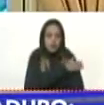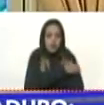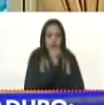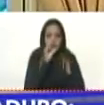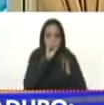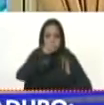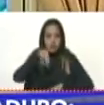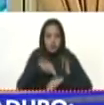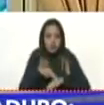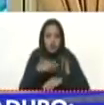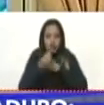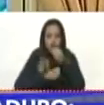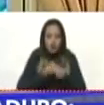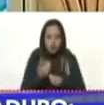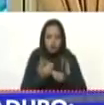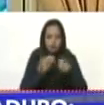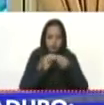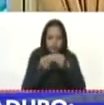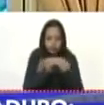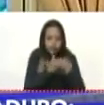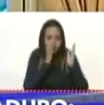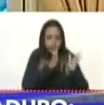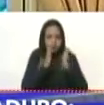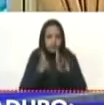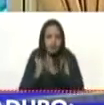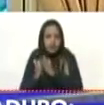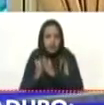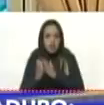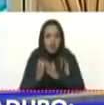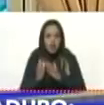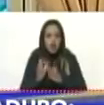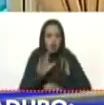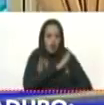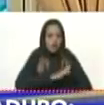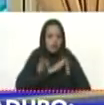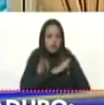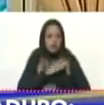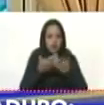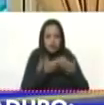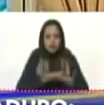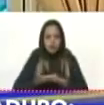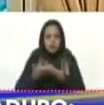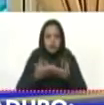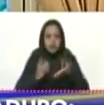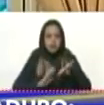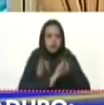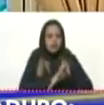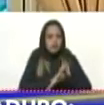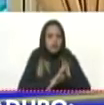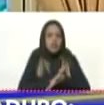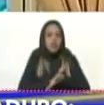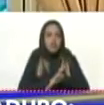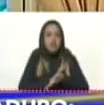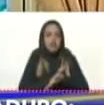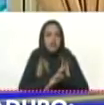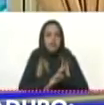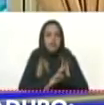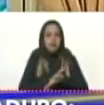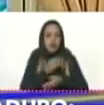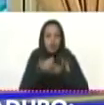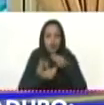Nacional cómo va a ser la conformación de la comisión que va a estudiar este tema, ¿no? La fracción